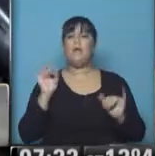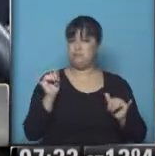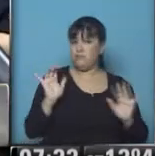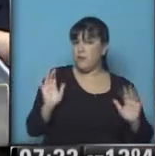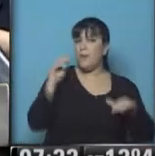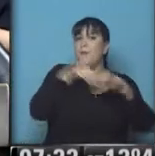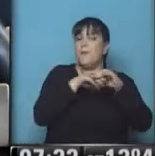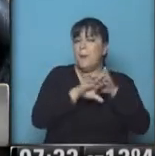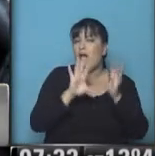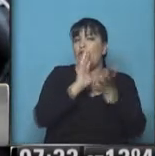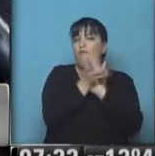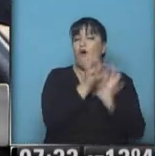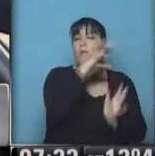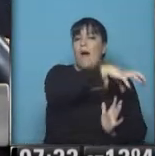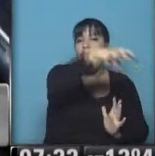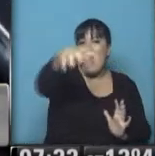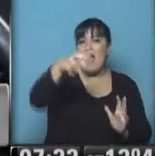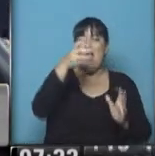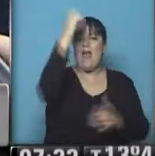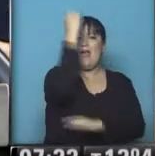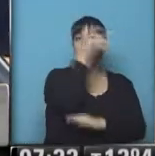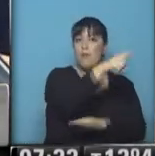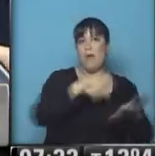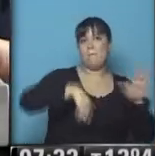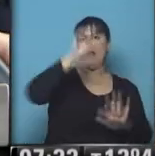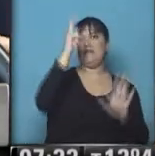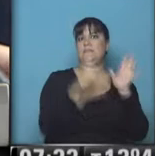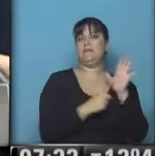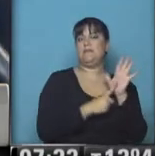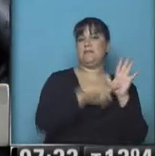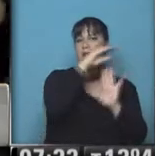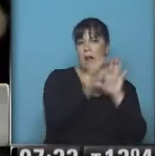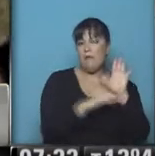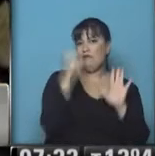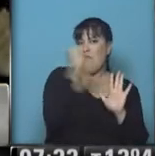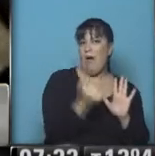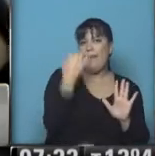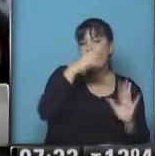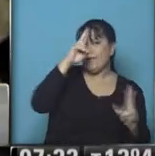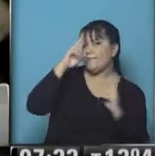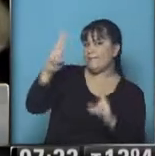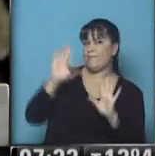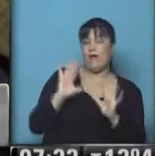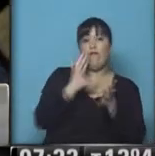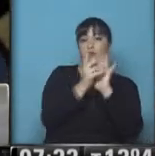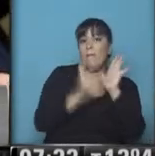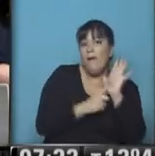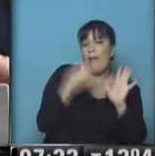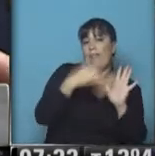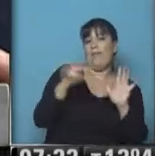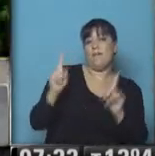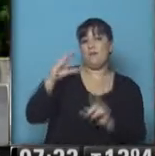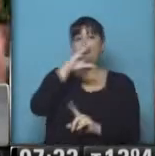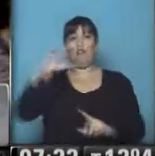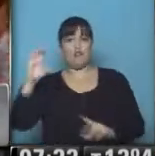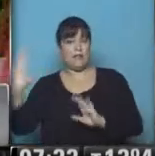somos el sector de la economía más regulador que hay y tenemos que para operar de acuerdo a normas de moscú pero no siempre el